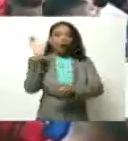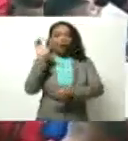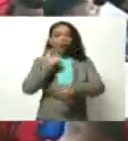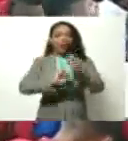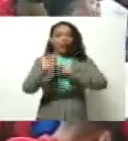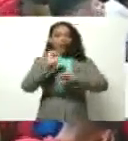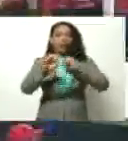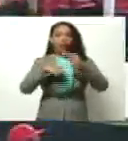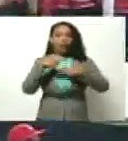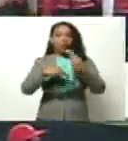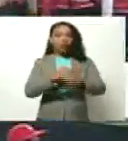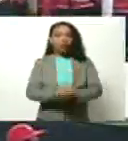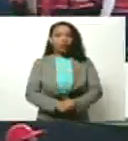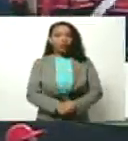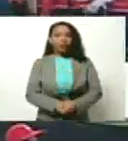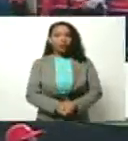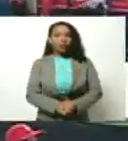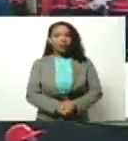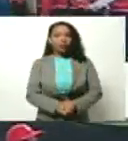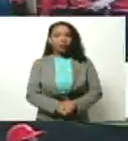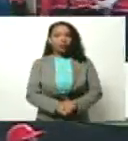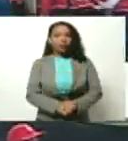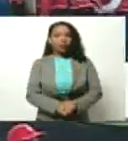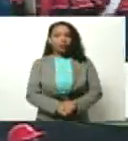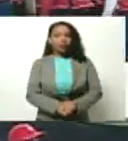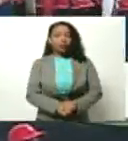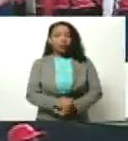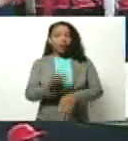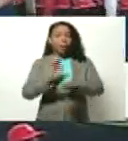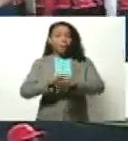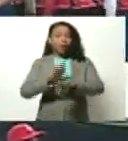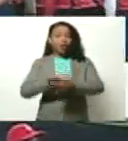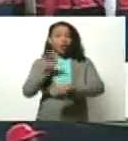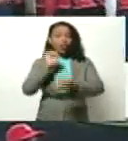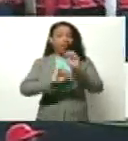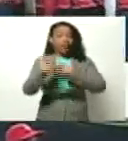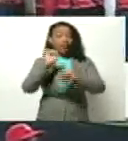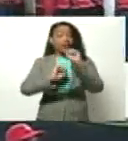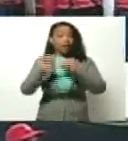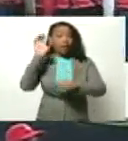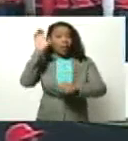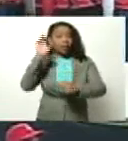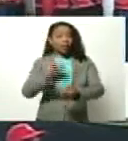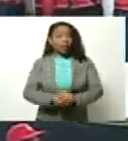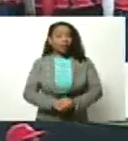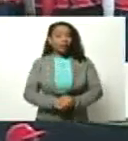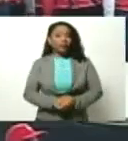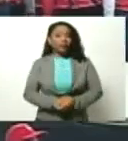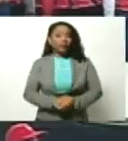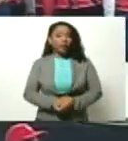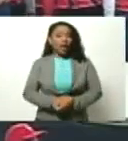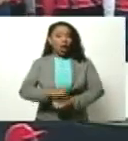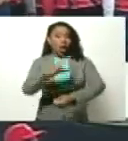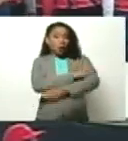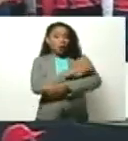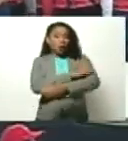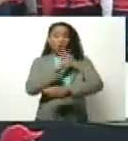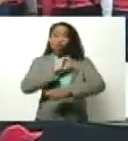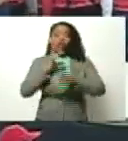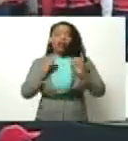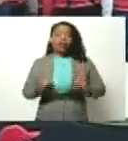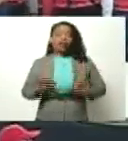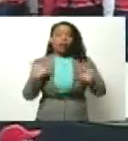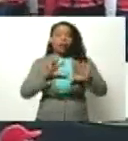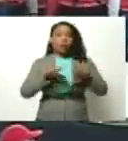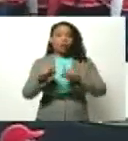a defender la revolución es por eso digo defender la patria la derecha no va a descansar al imperialismo